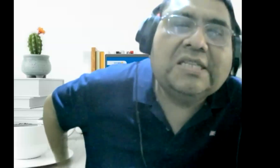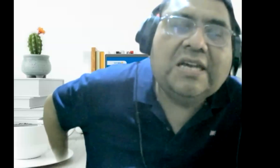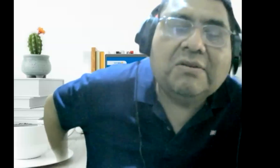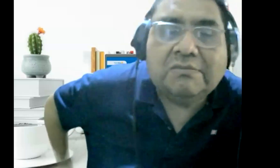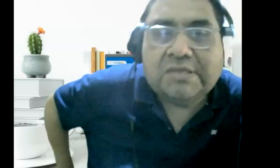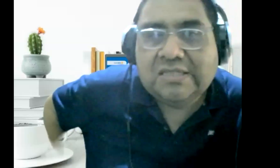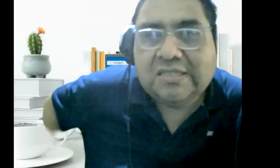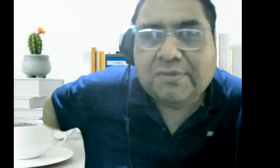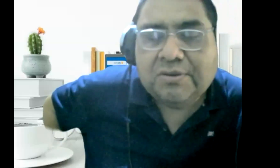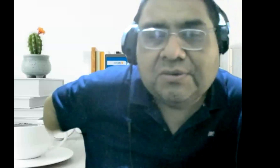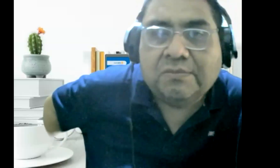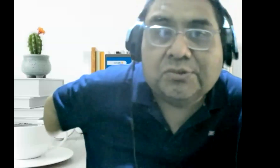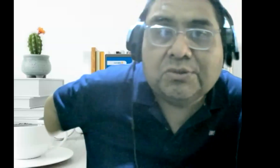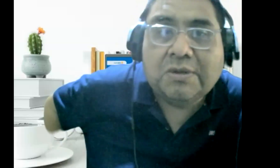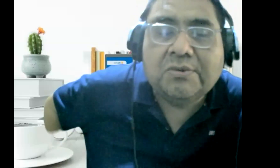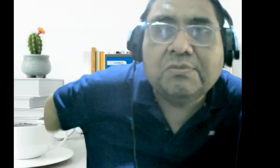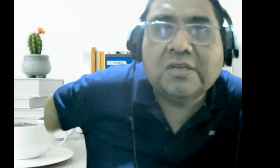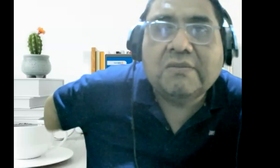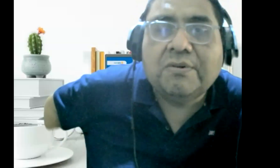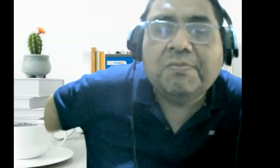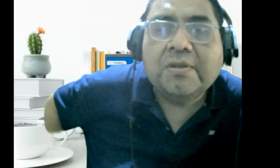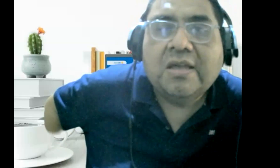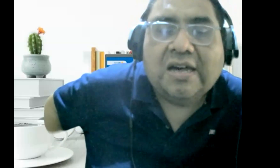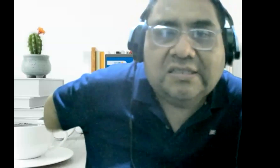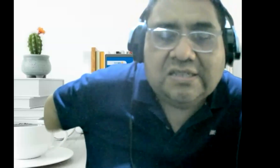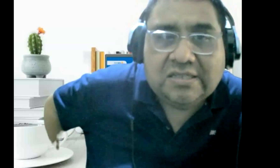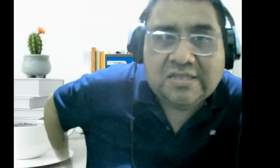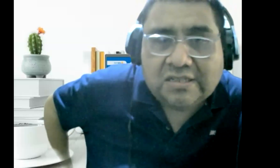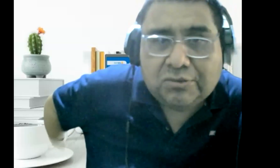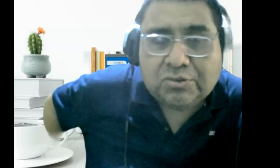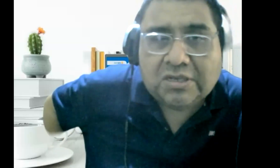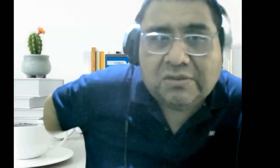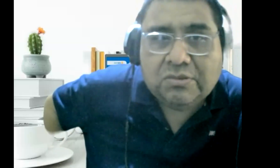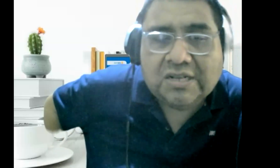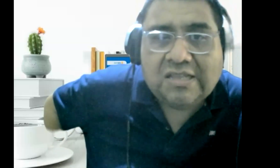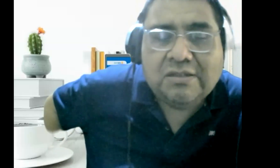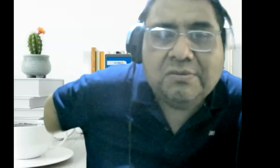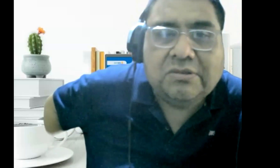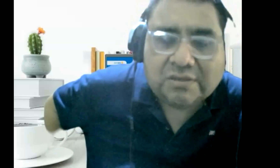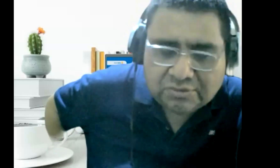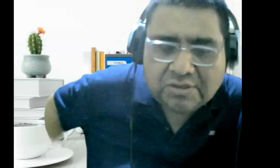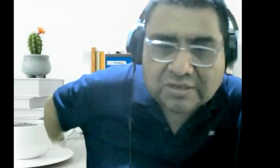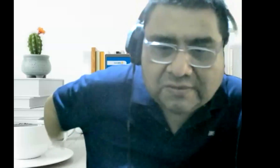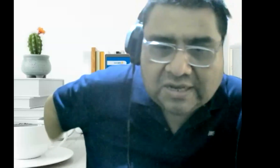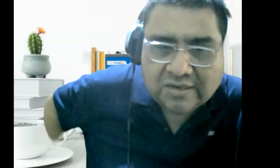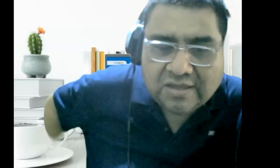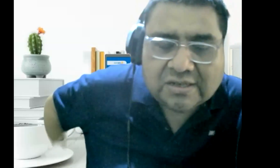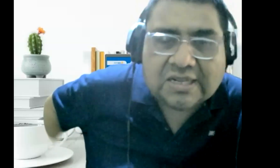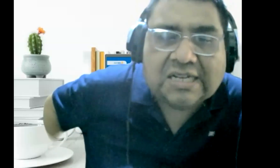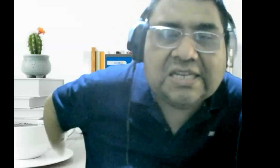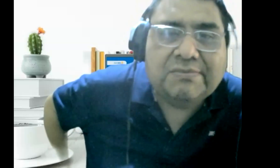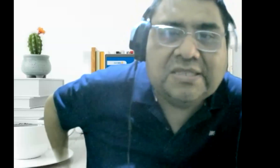le dio un paro cardíaco y el paciente se desmayó. No, nosotros vemos, por ejemplo, accidentes de tránsito, choque de buses, caída de buses. No tenemos que